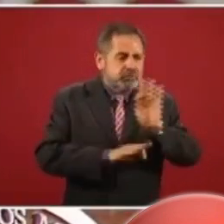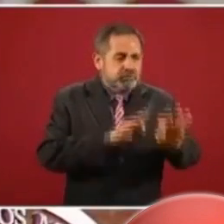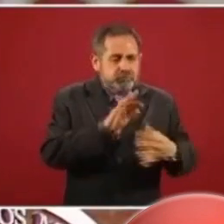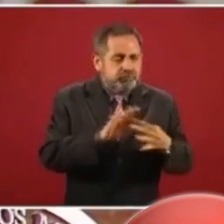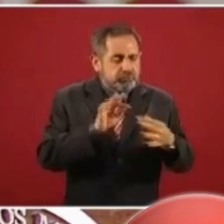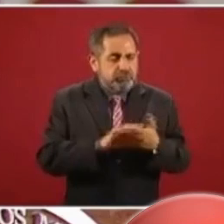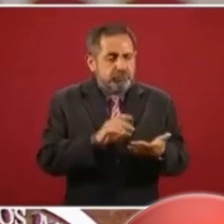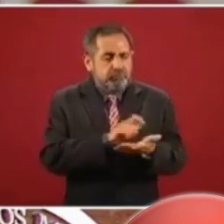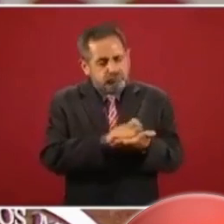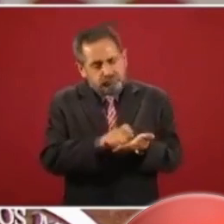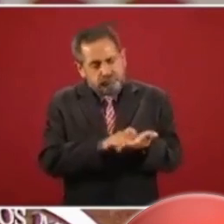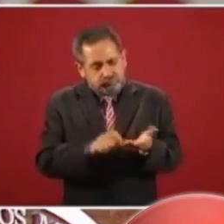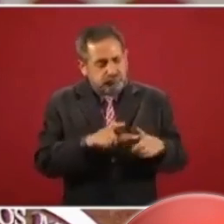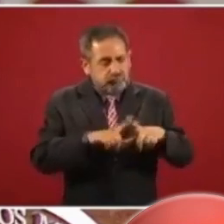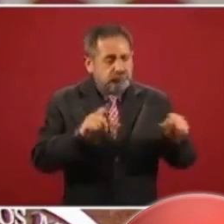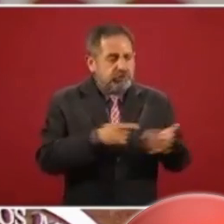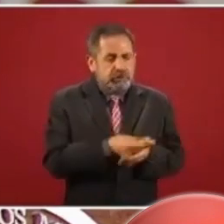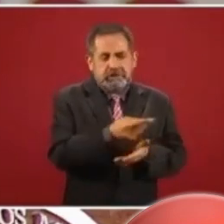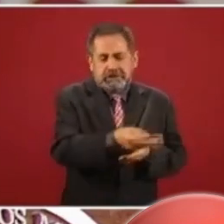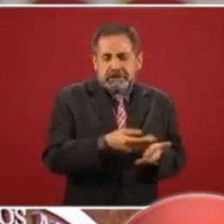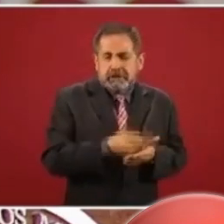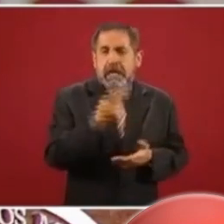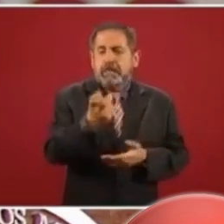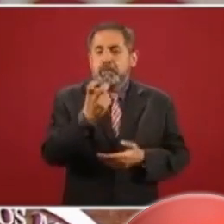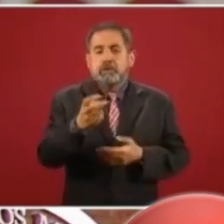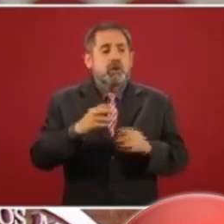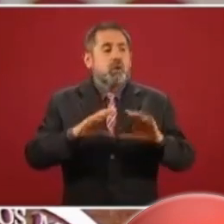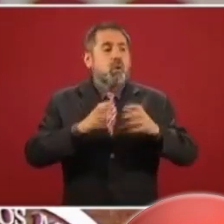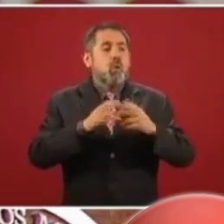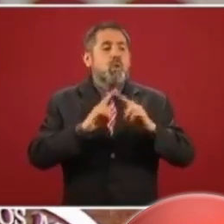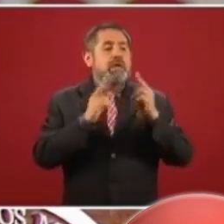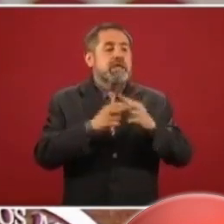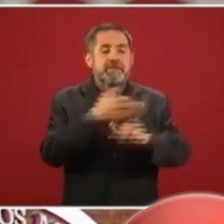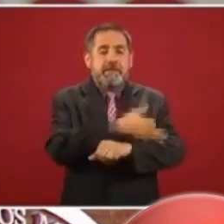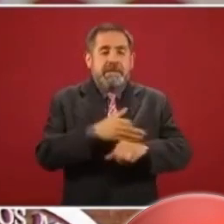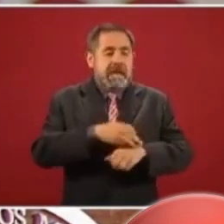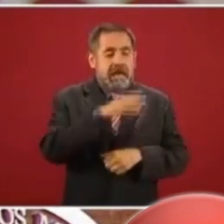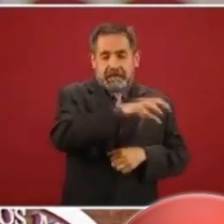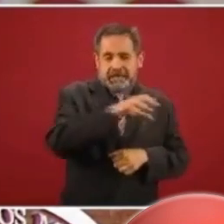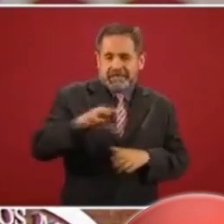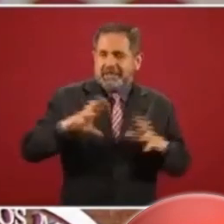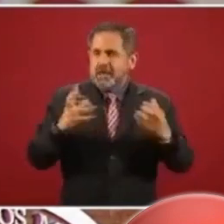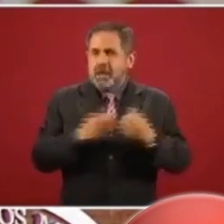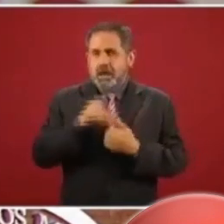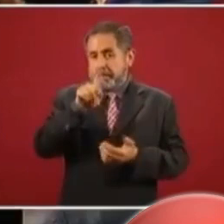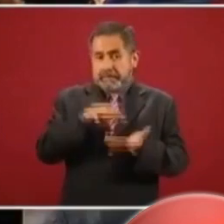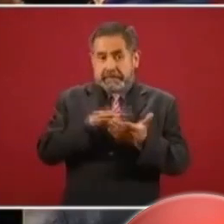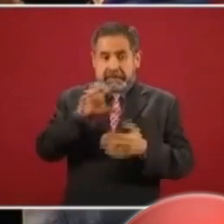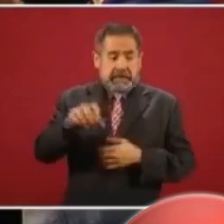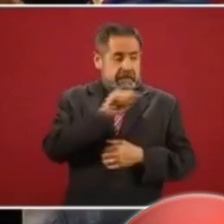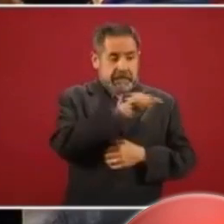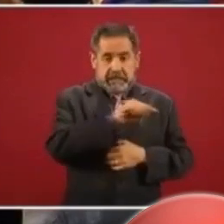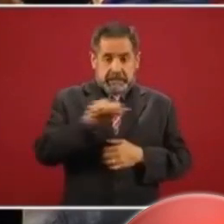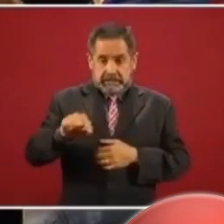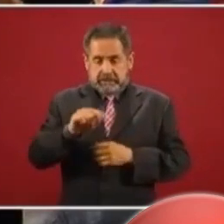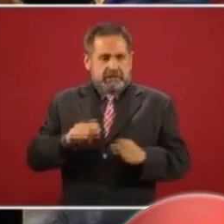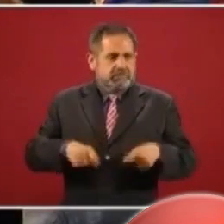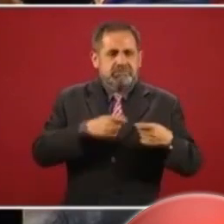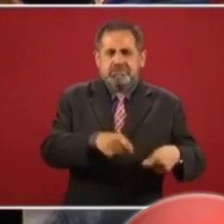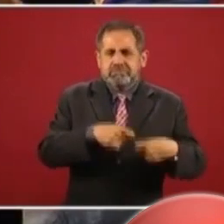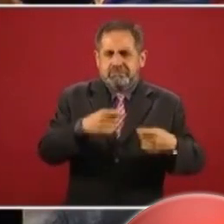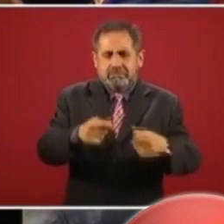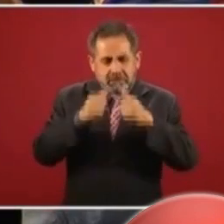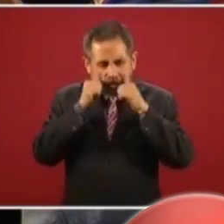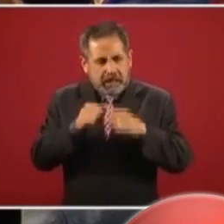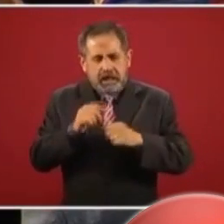ir ampliando en que todas las unidades de medicina familiar, son cerca de 1,500, tengan atención médica continua, admisión